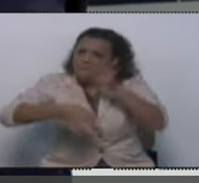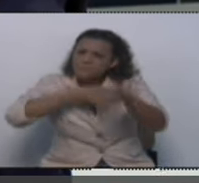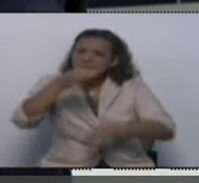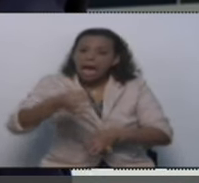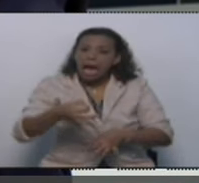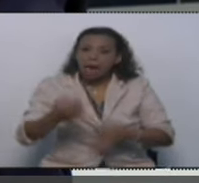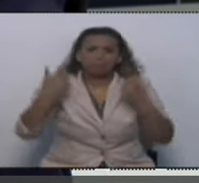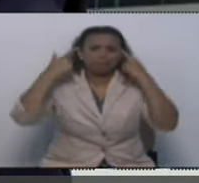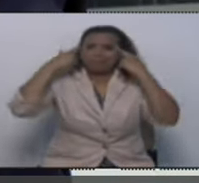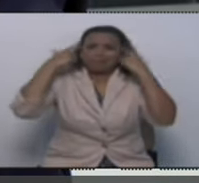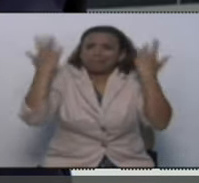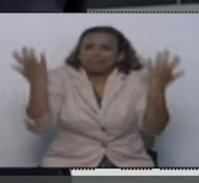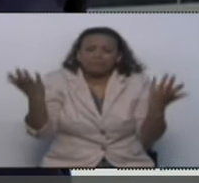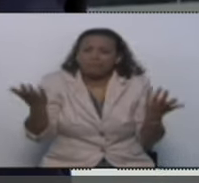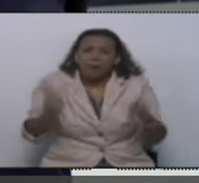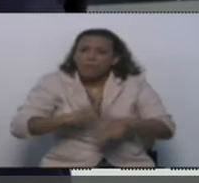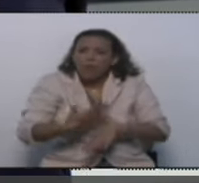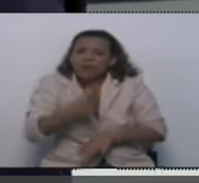exageradamente